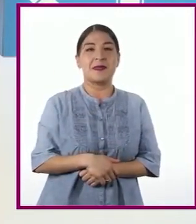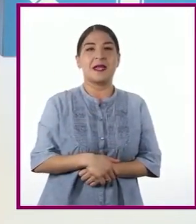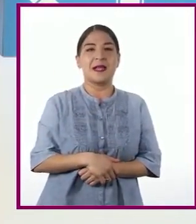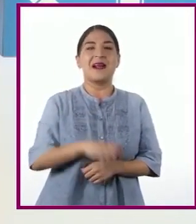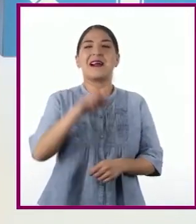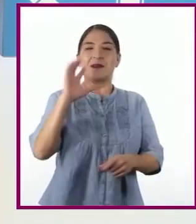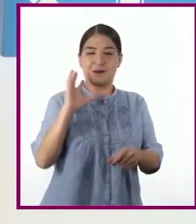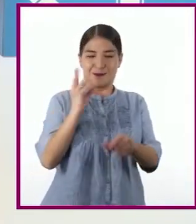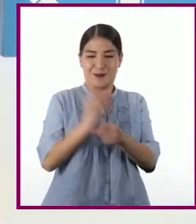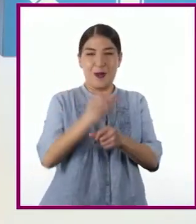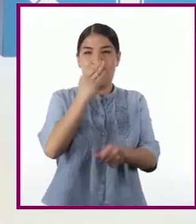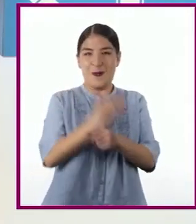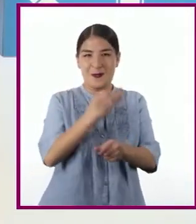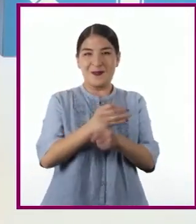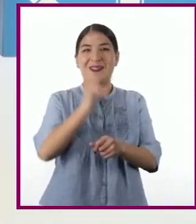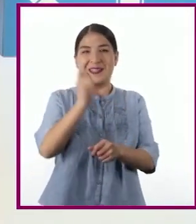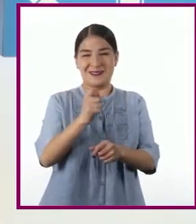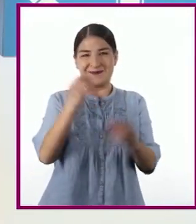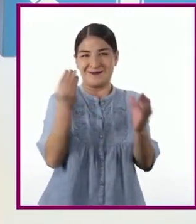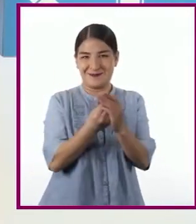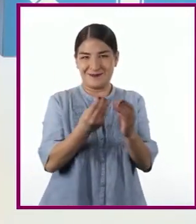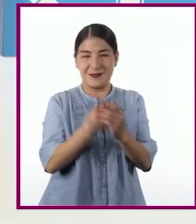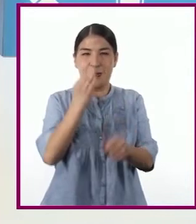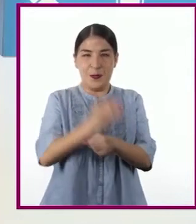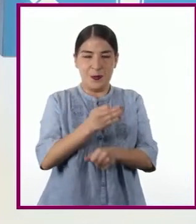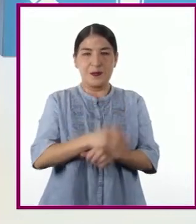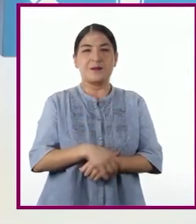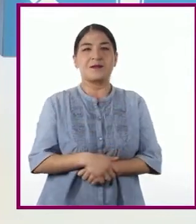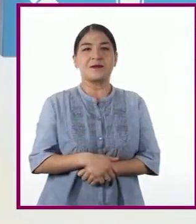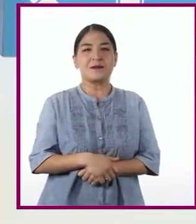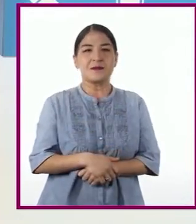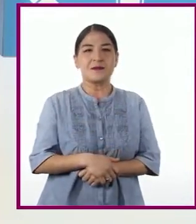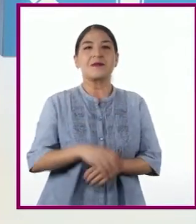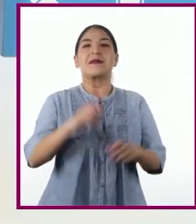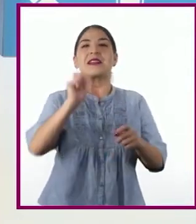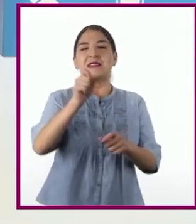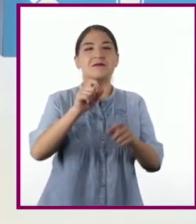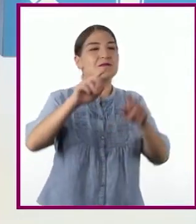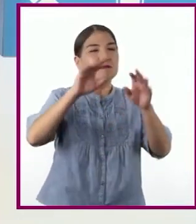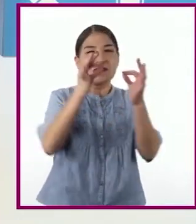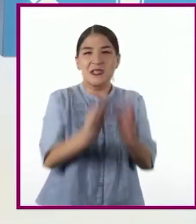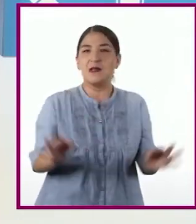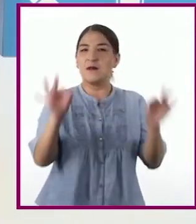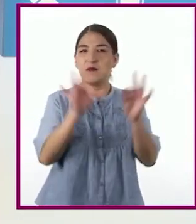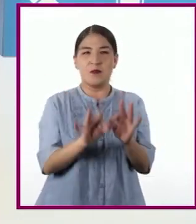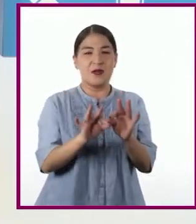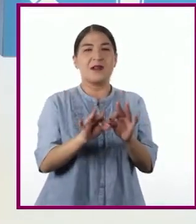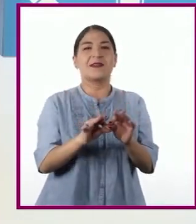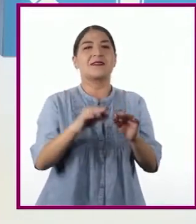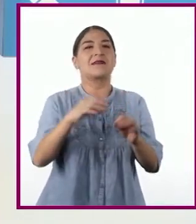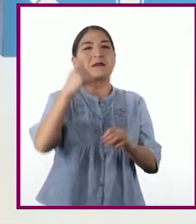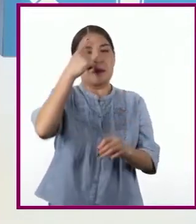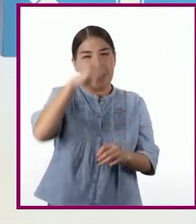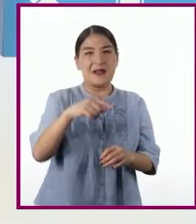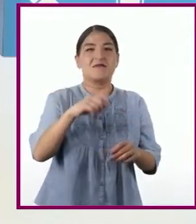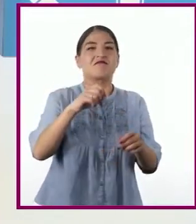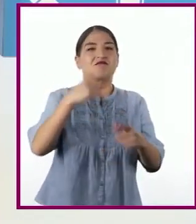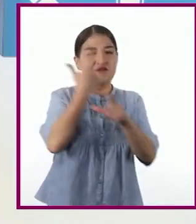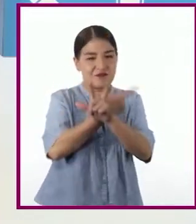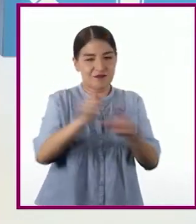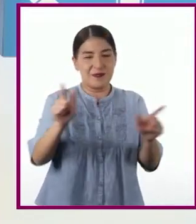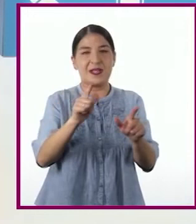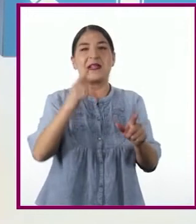Recapitulando lo que tratamos en la sesión de hoy, destacamos la importancia del ejercicio de las libertades en la